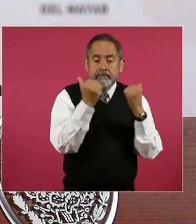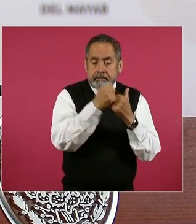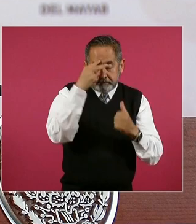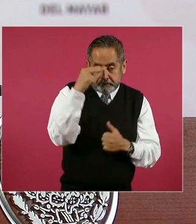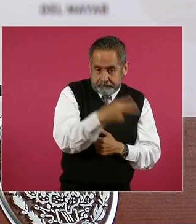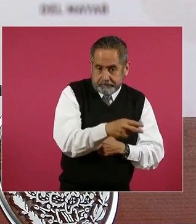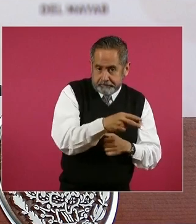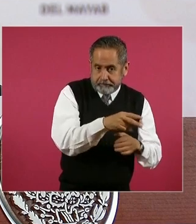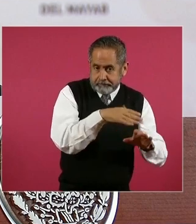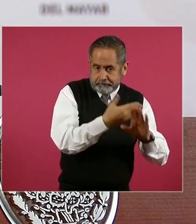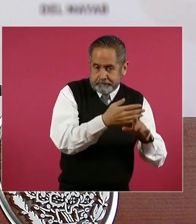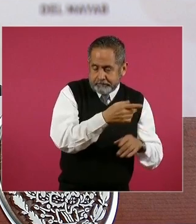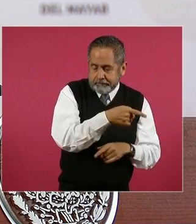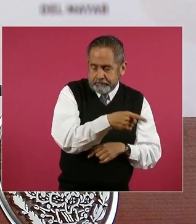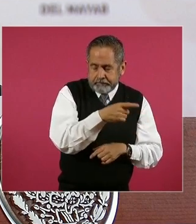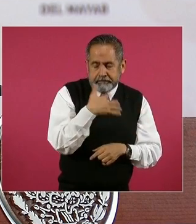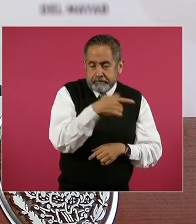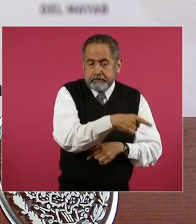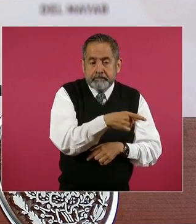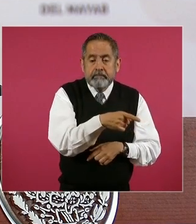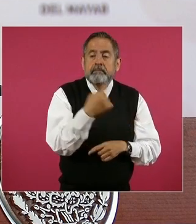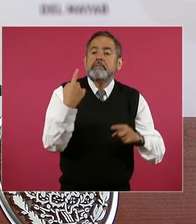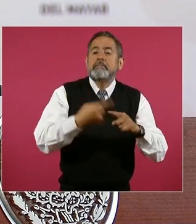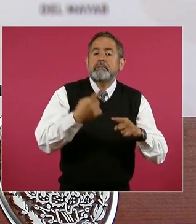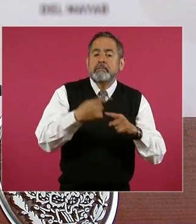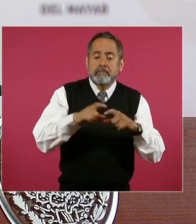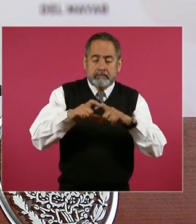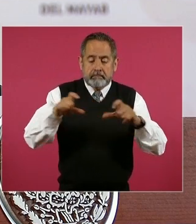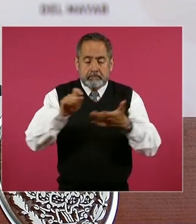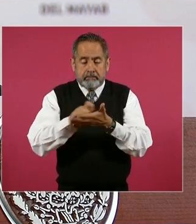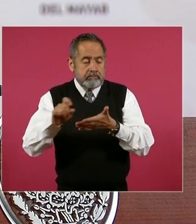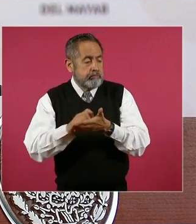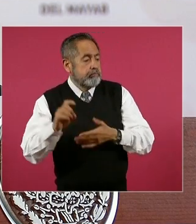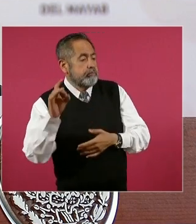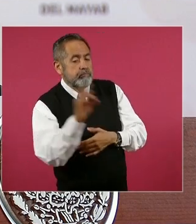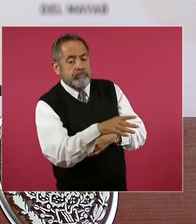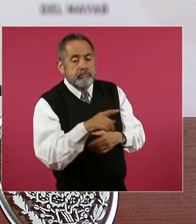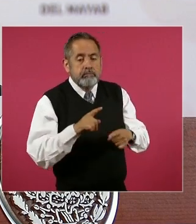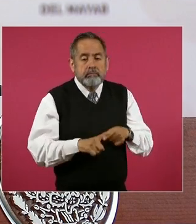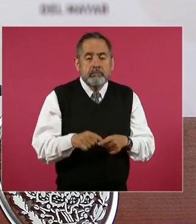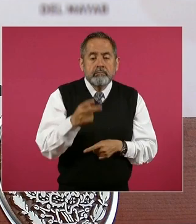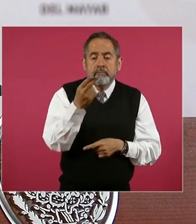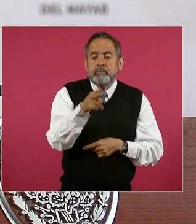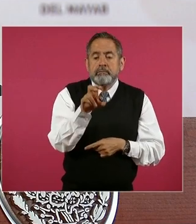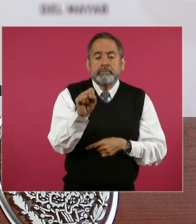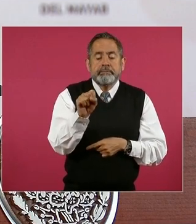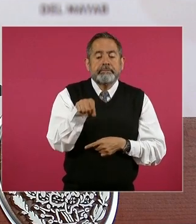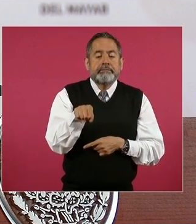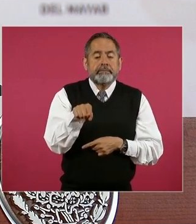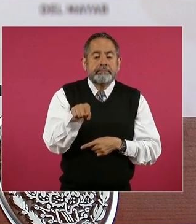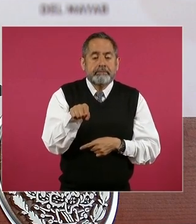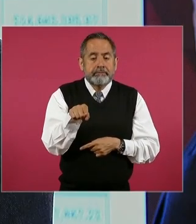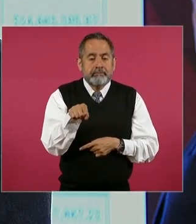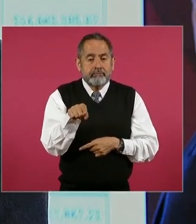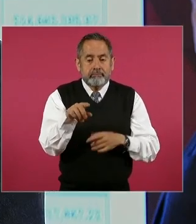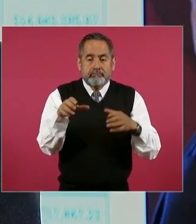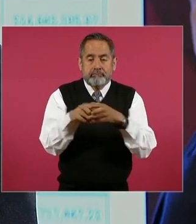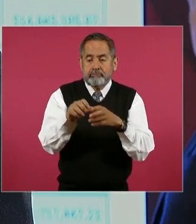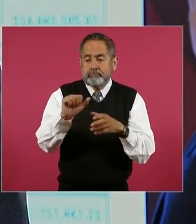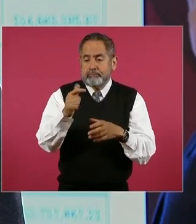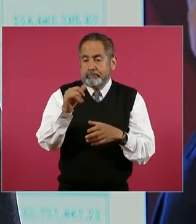nombre de una entidad que se llama Us agency